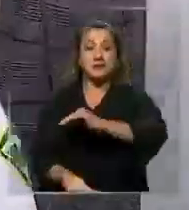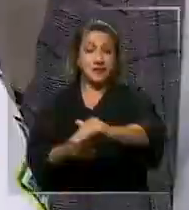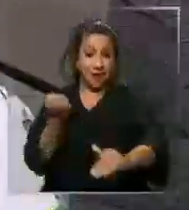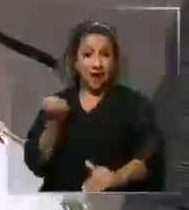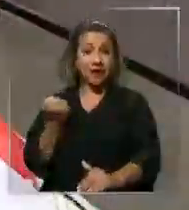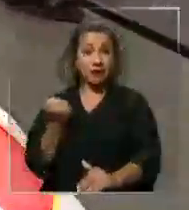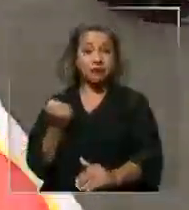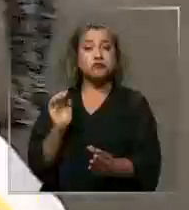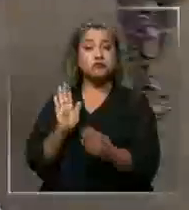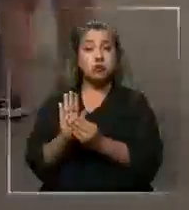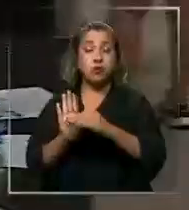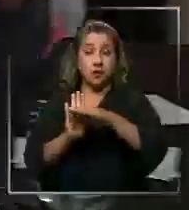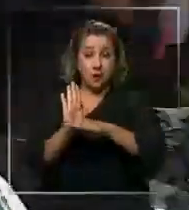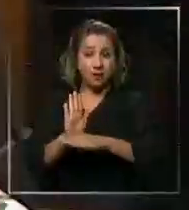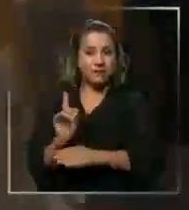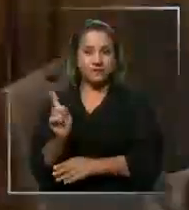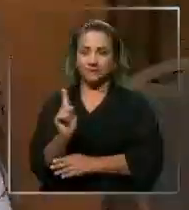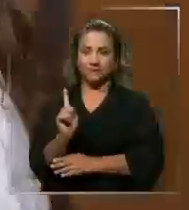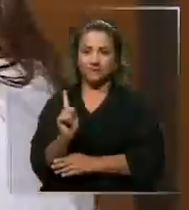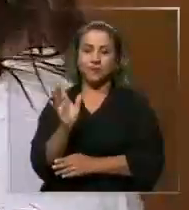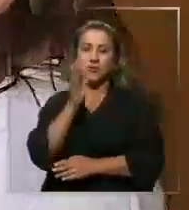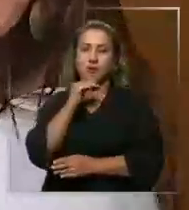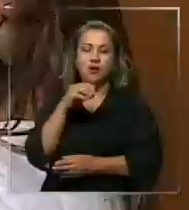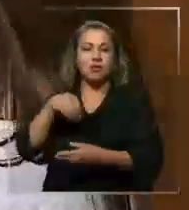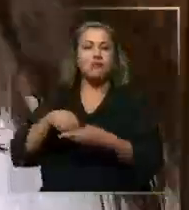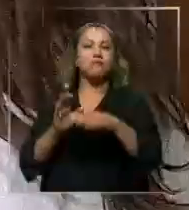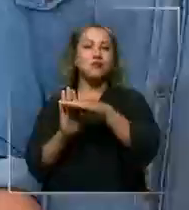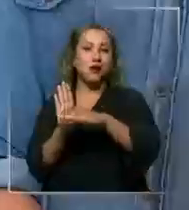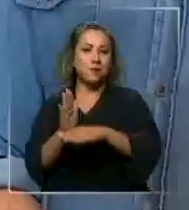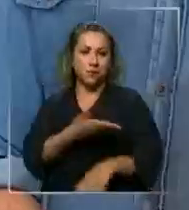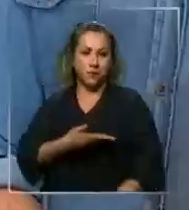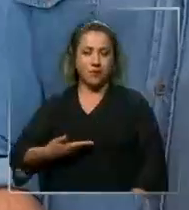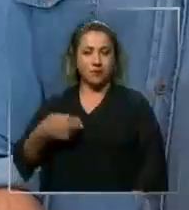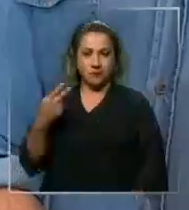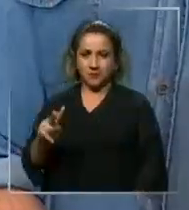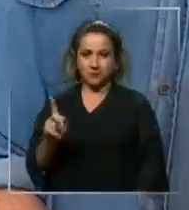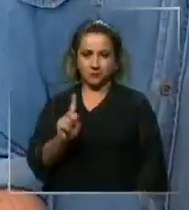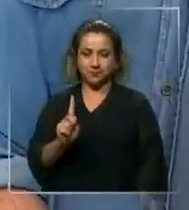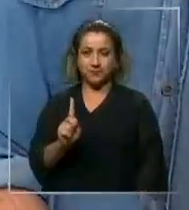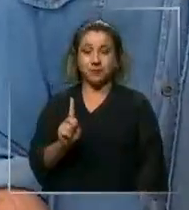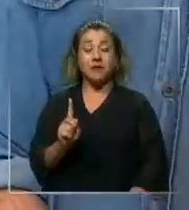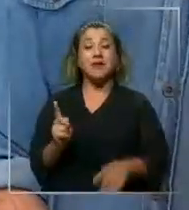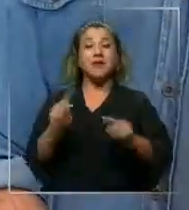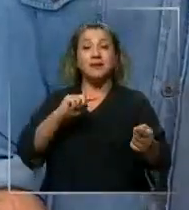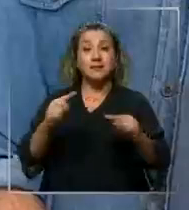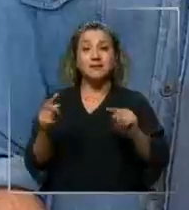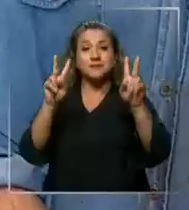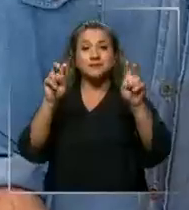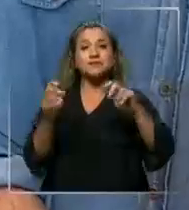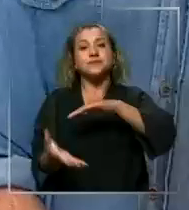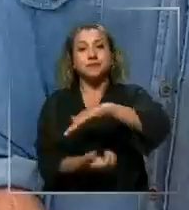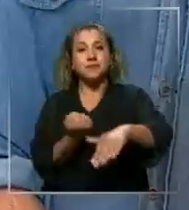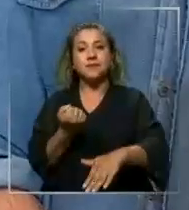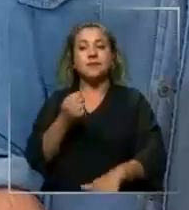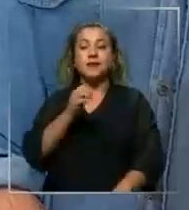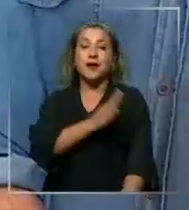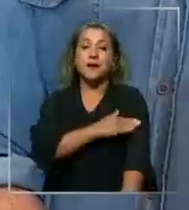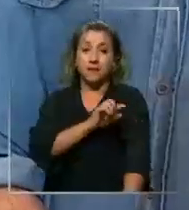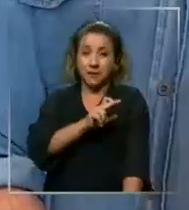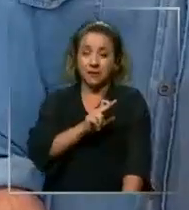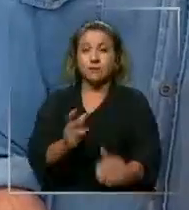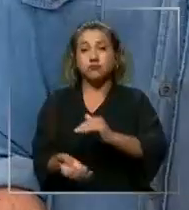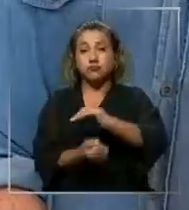no están contemplados dentro del programa de gobierno los debates en torno a los retiros son debates que se van a ir dando